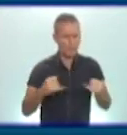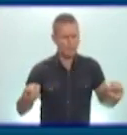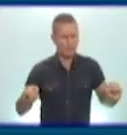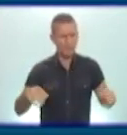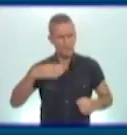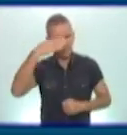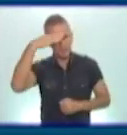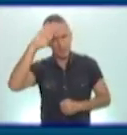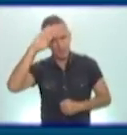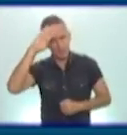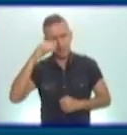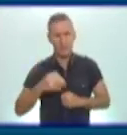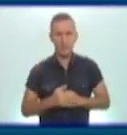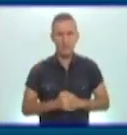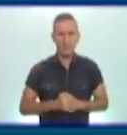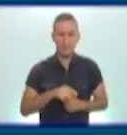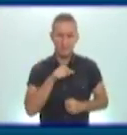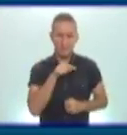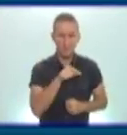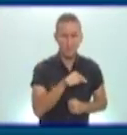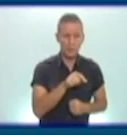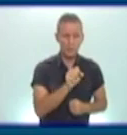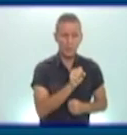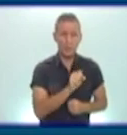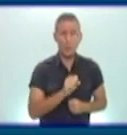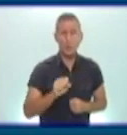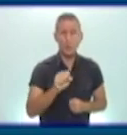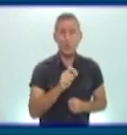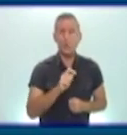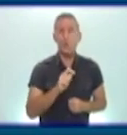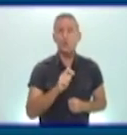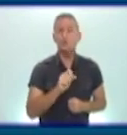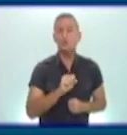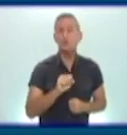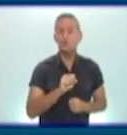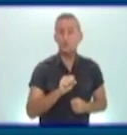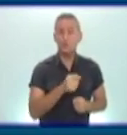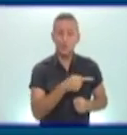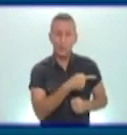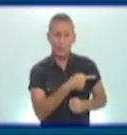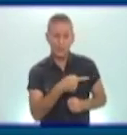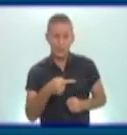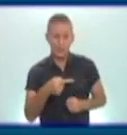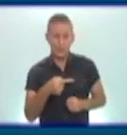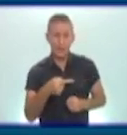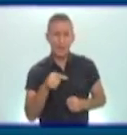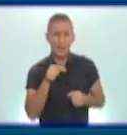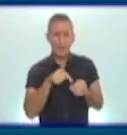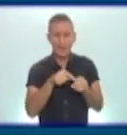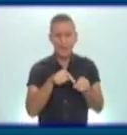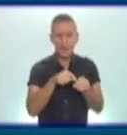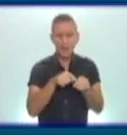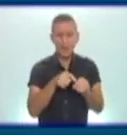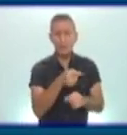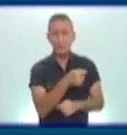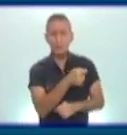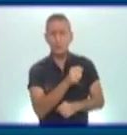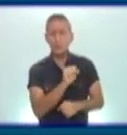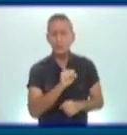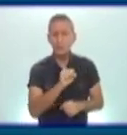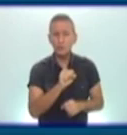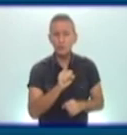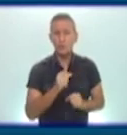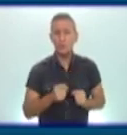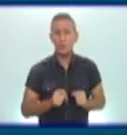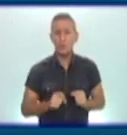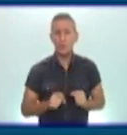señalar el sujeto, el predicado, el núcleo del sujeto y a determinar el género